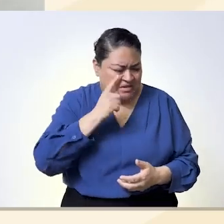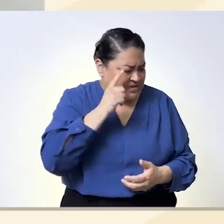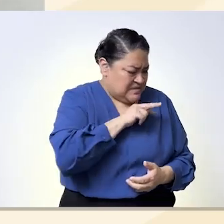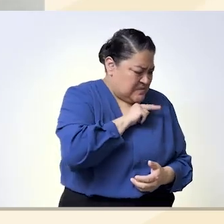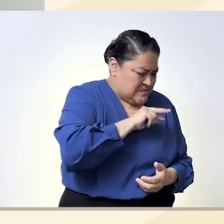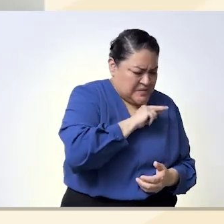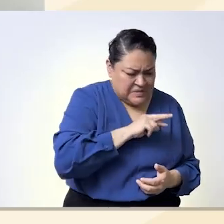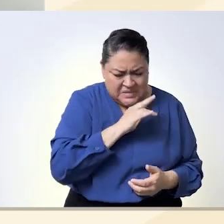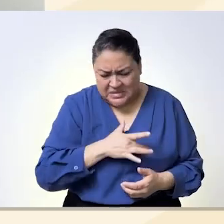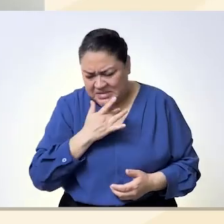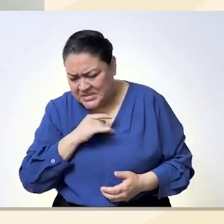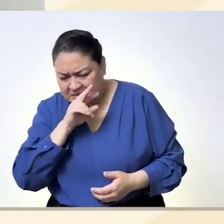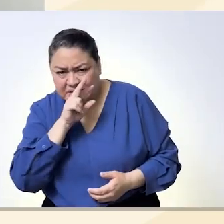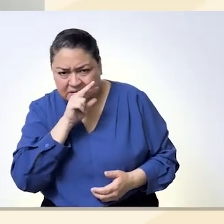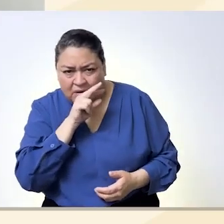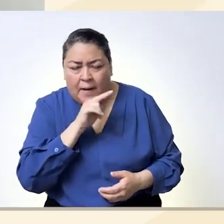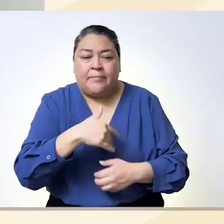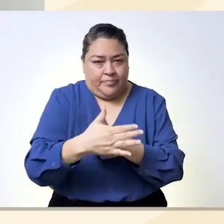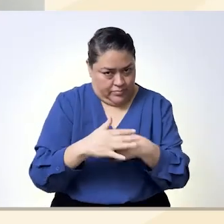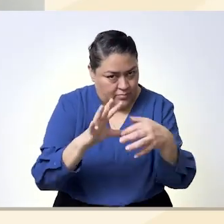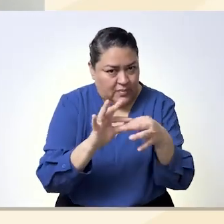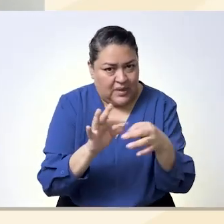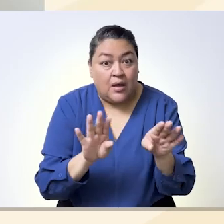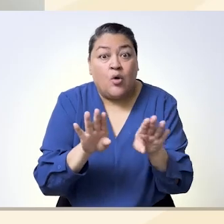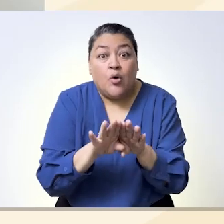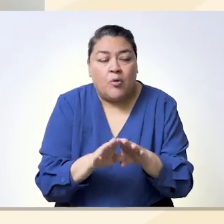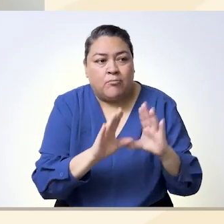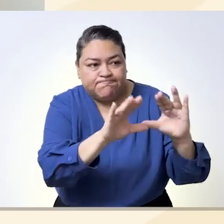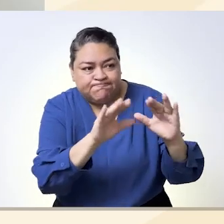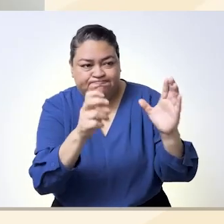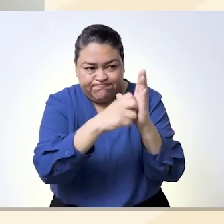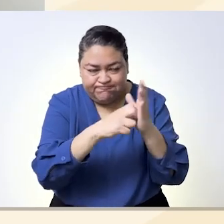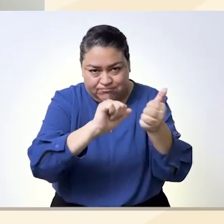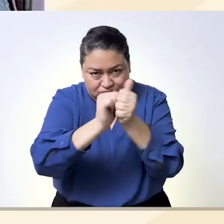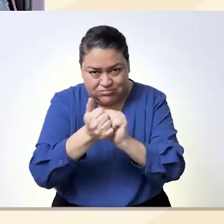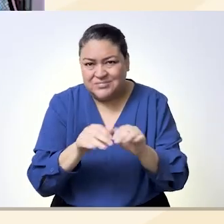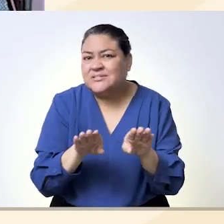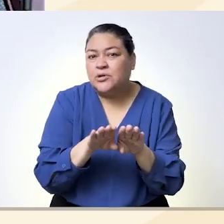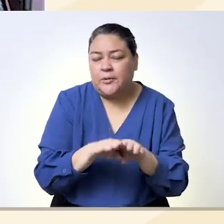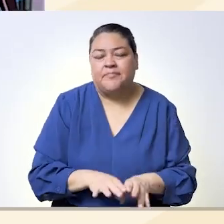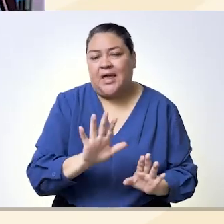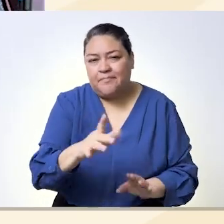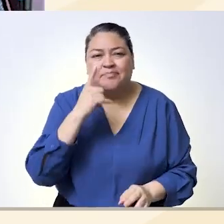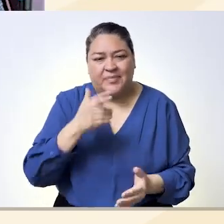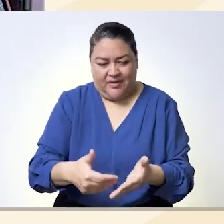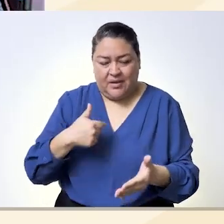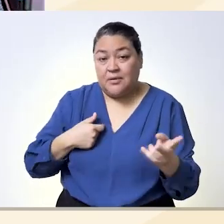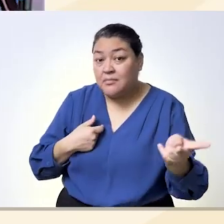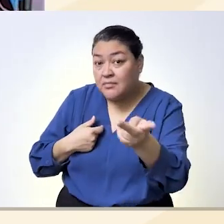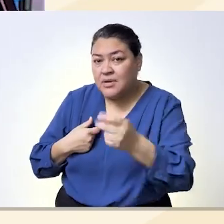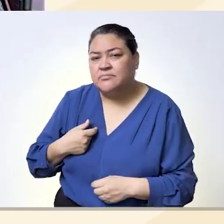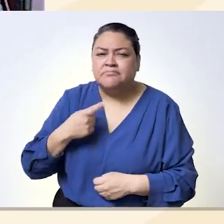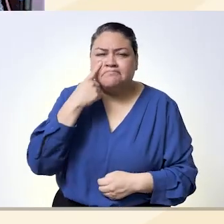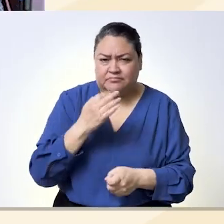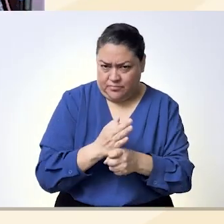montón de preocupaciones y de temores que vamos a hablar en el último bloque, que tiene que ver mucho en cómo cambiamos la narrativa. Pero antes de pasar a eso,